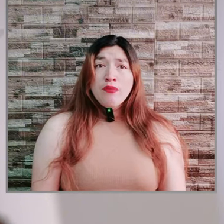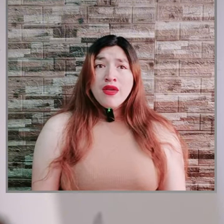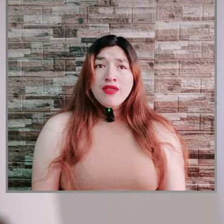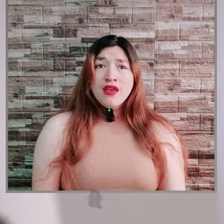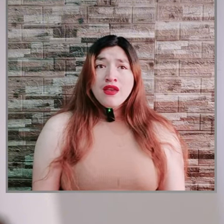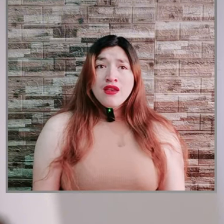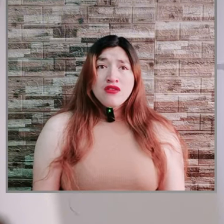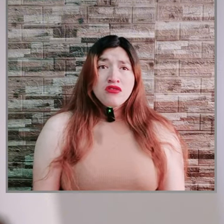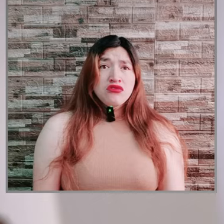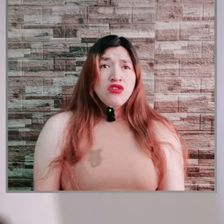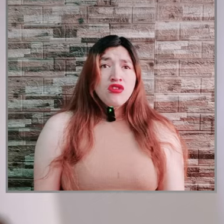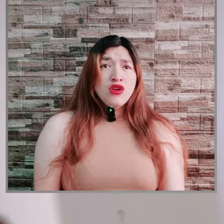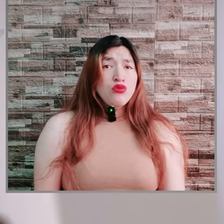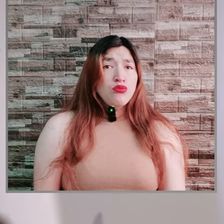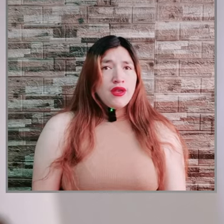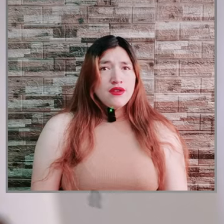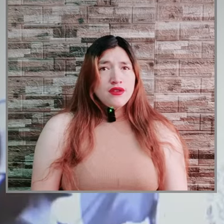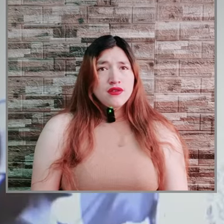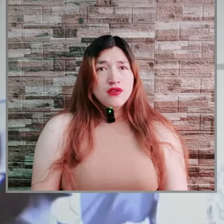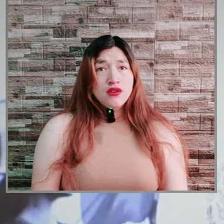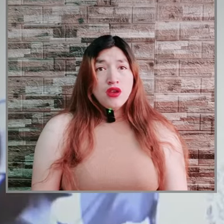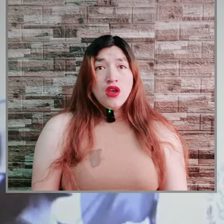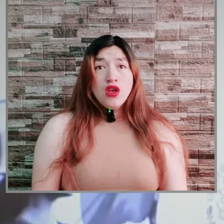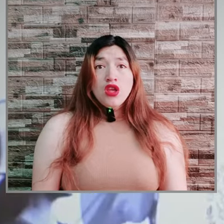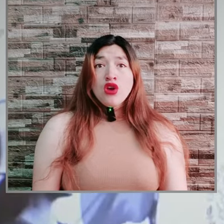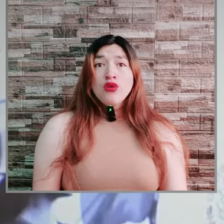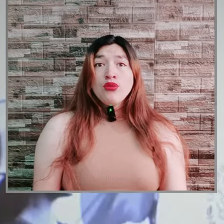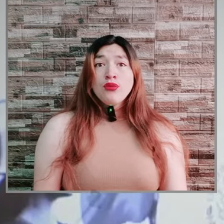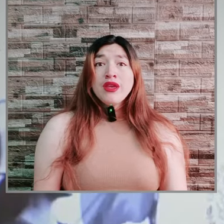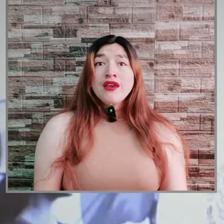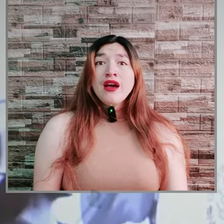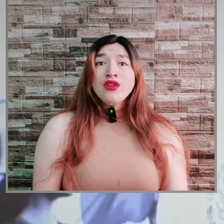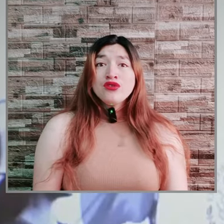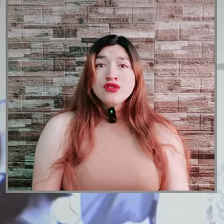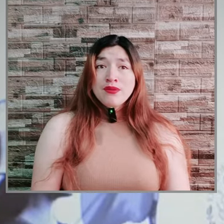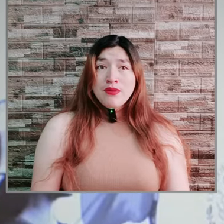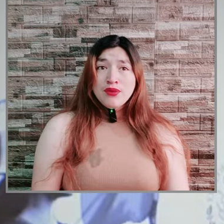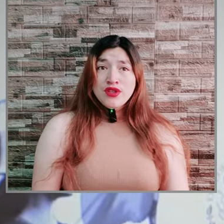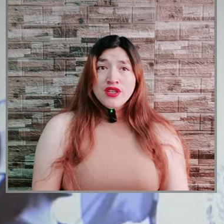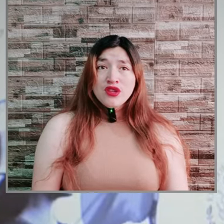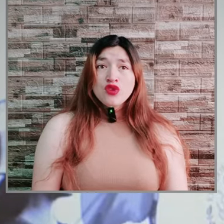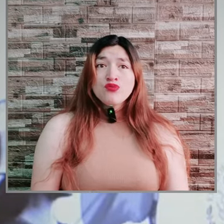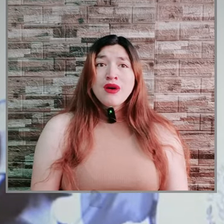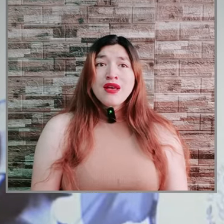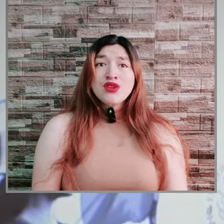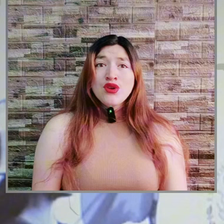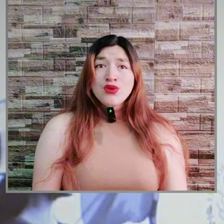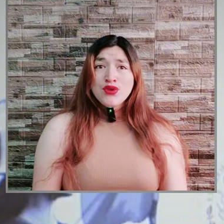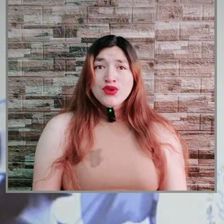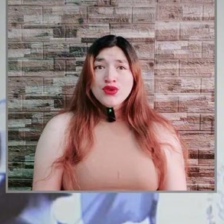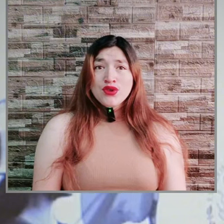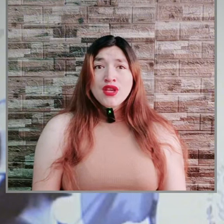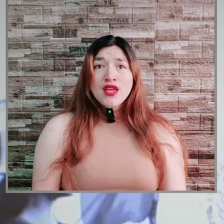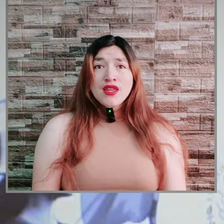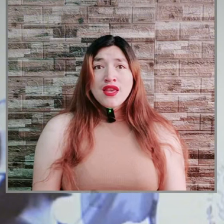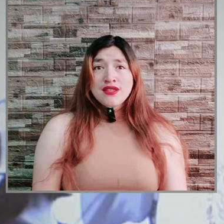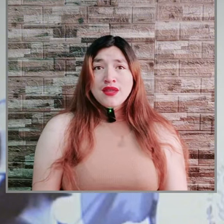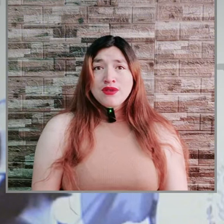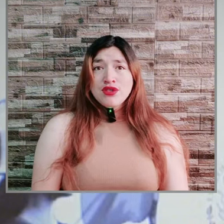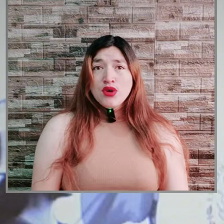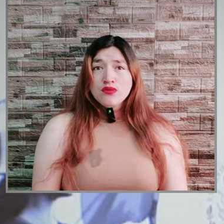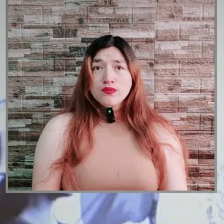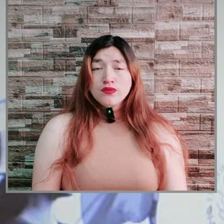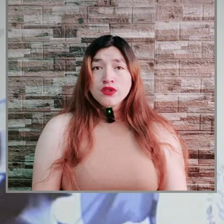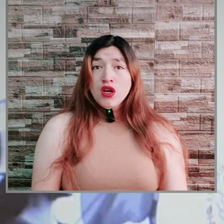no depende solo de un país. Y como mexicanos debemos sentirnos más que orgullosos de